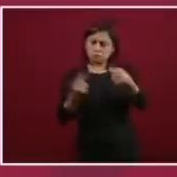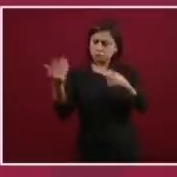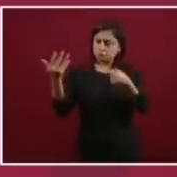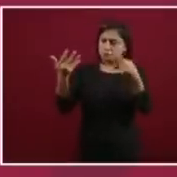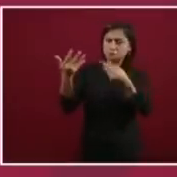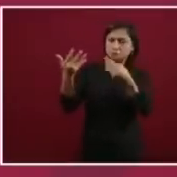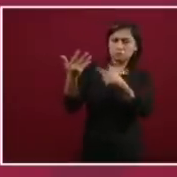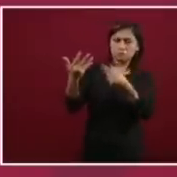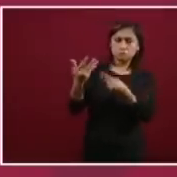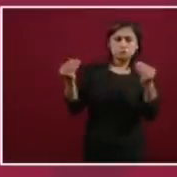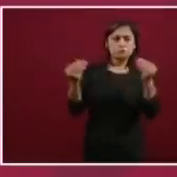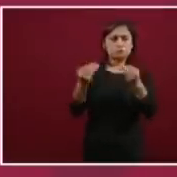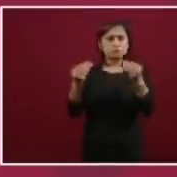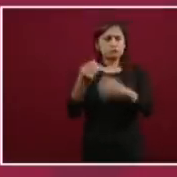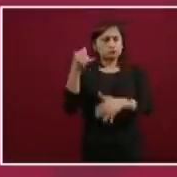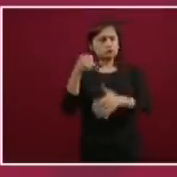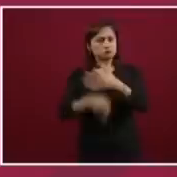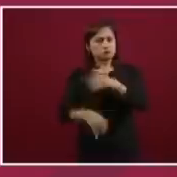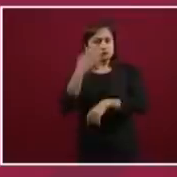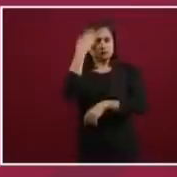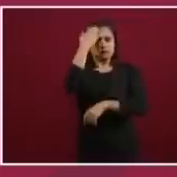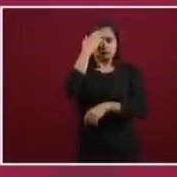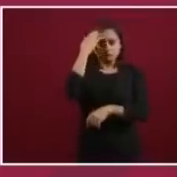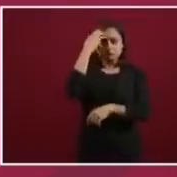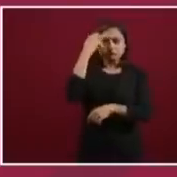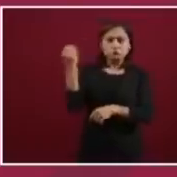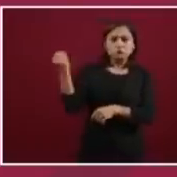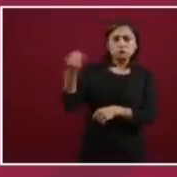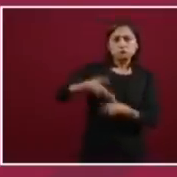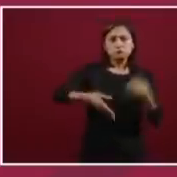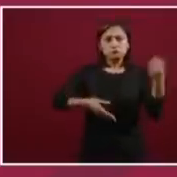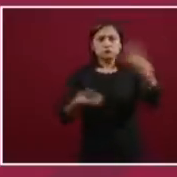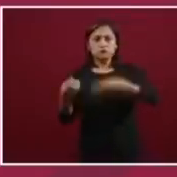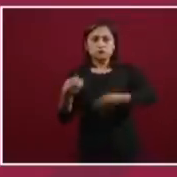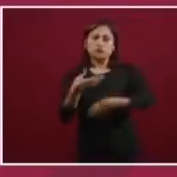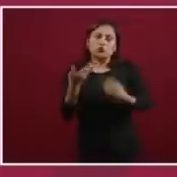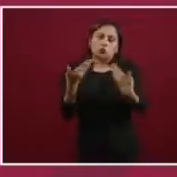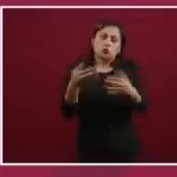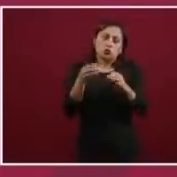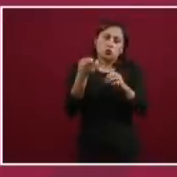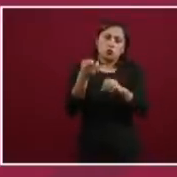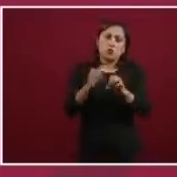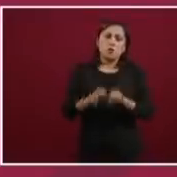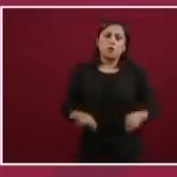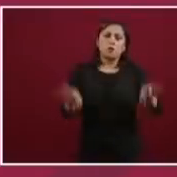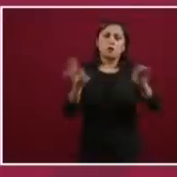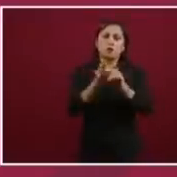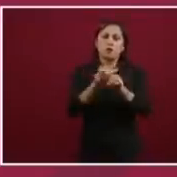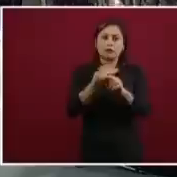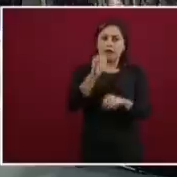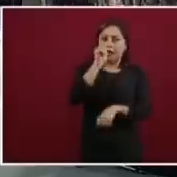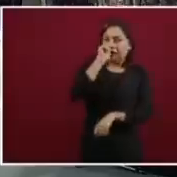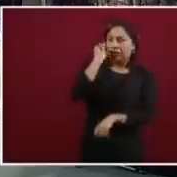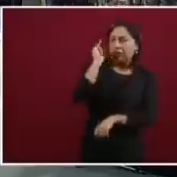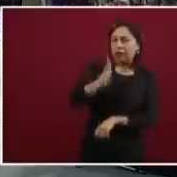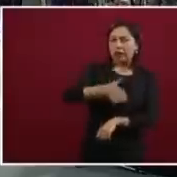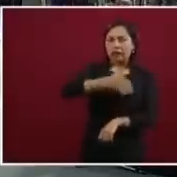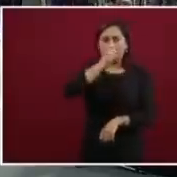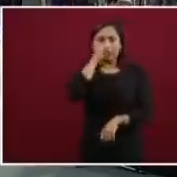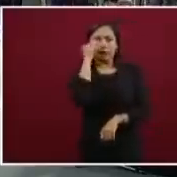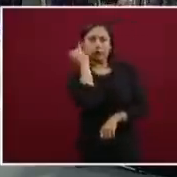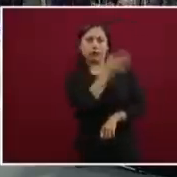es importantísimo argumentar algo me encantará argumentar no el insulto no las